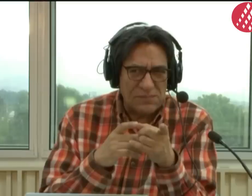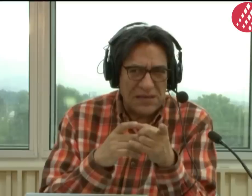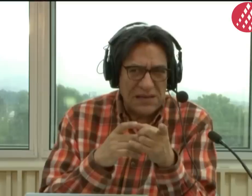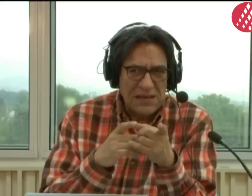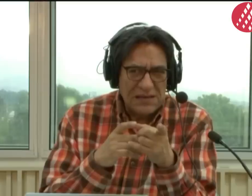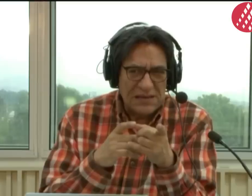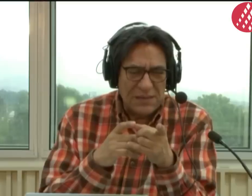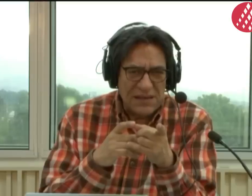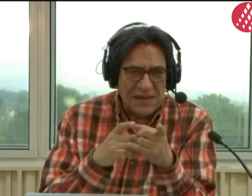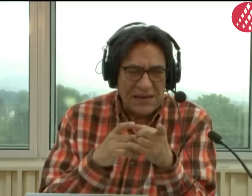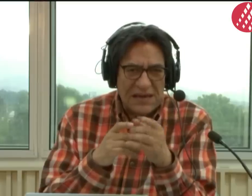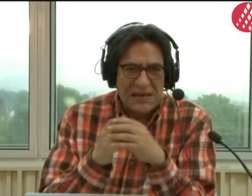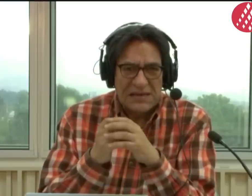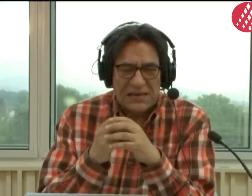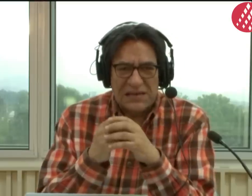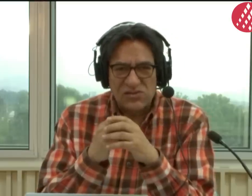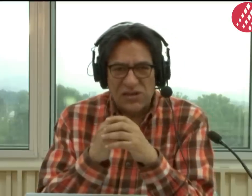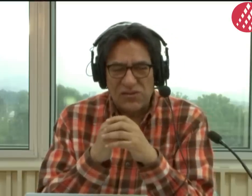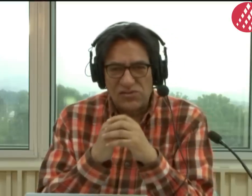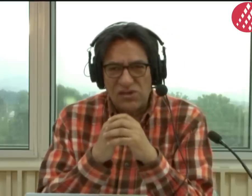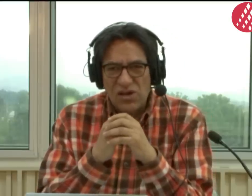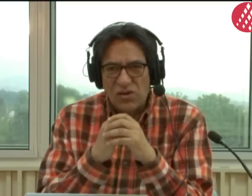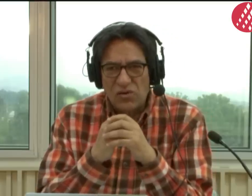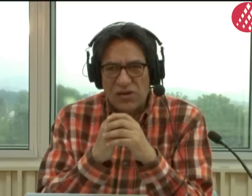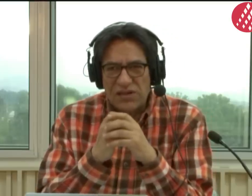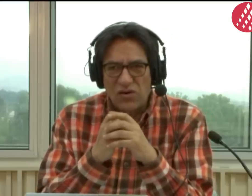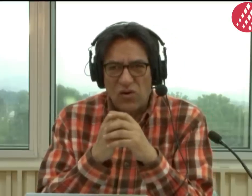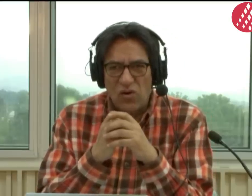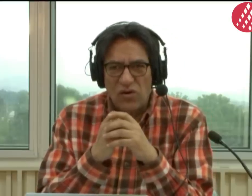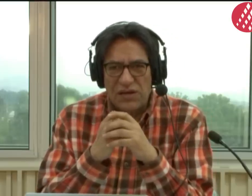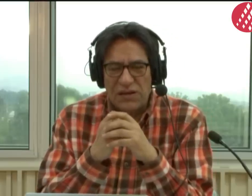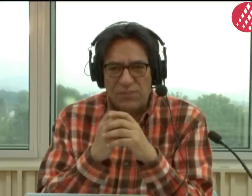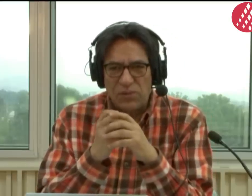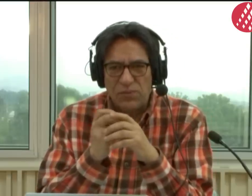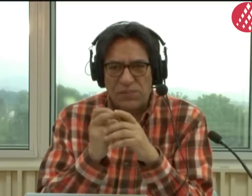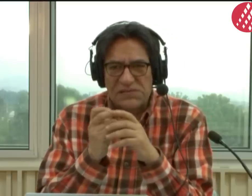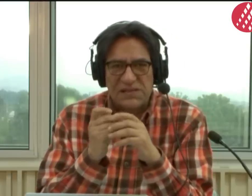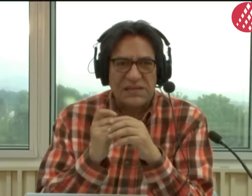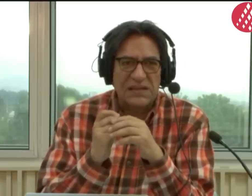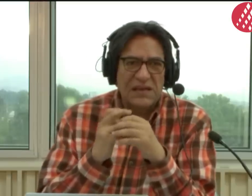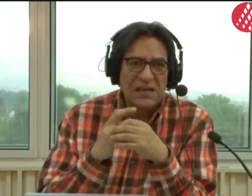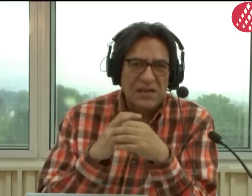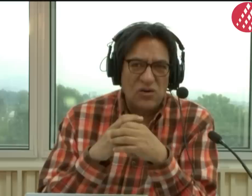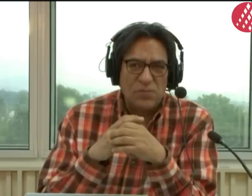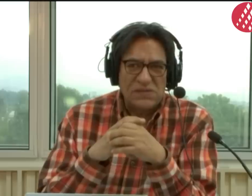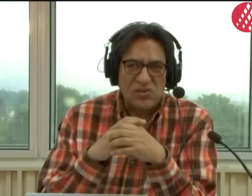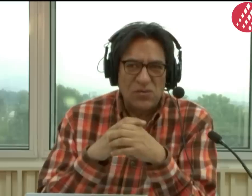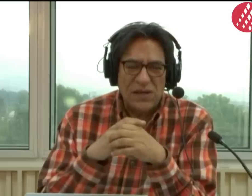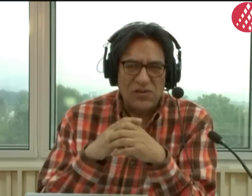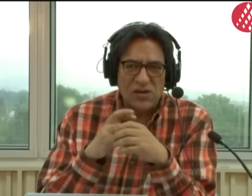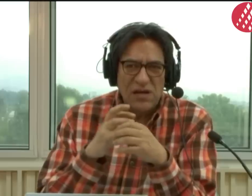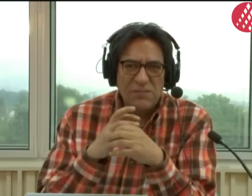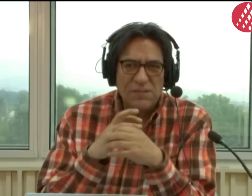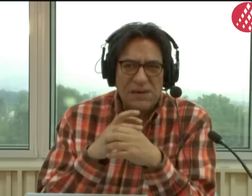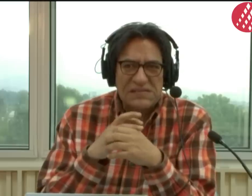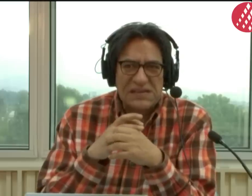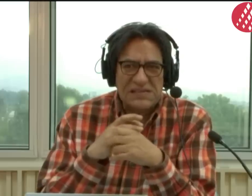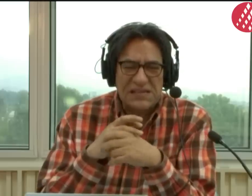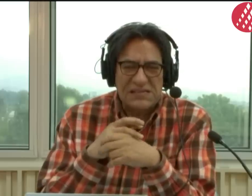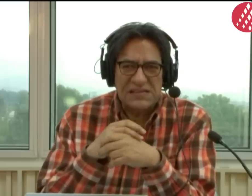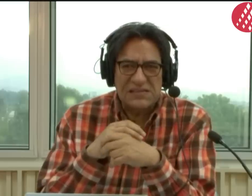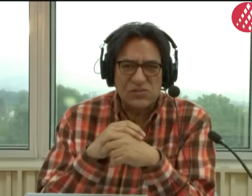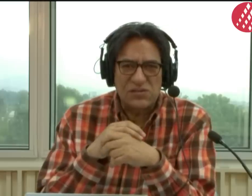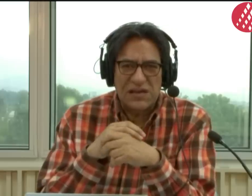Hay otros audios también de la mañanera relacionados con lo que dijo hoy el propio presidente López Obrador. Me parece